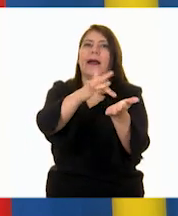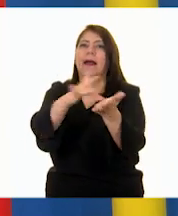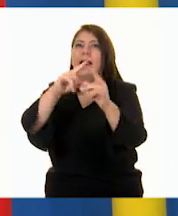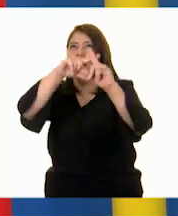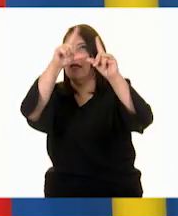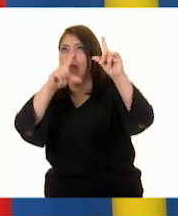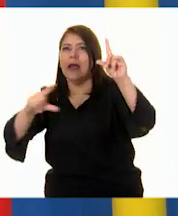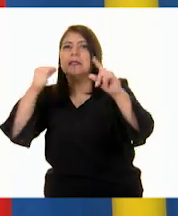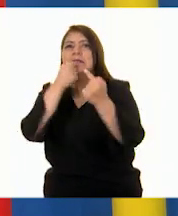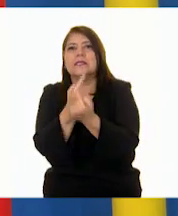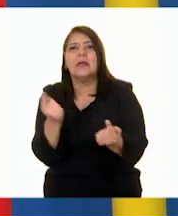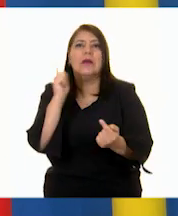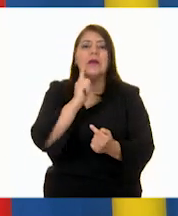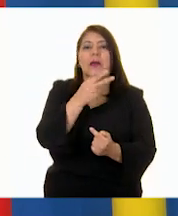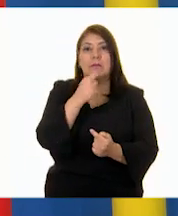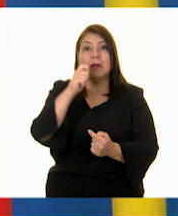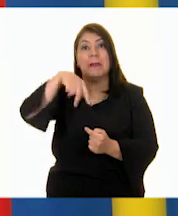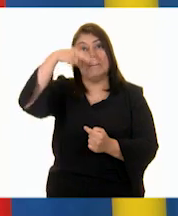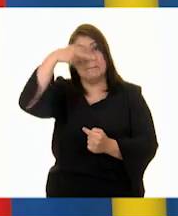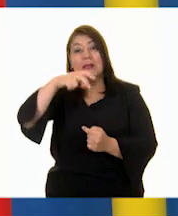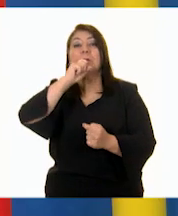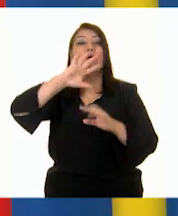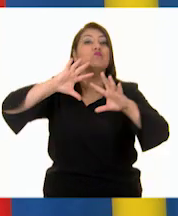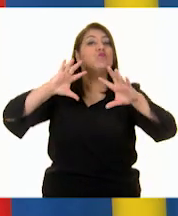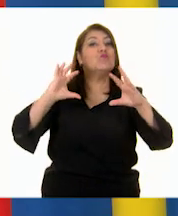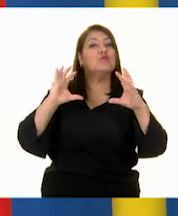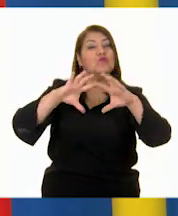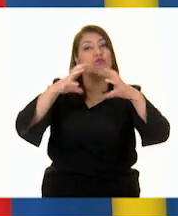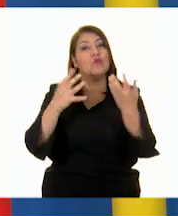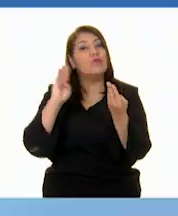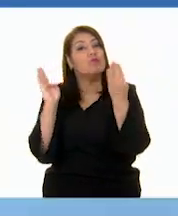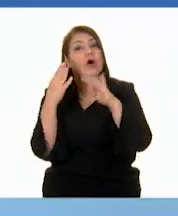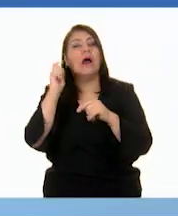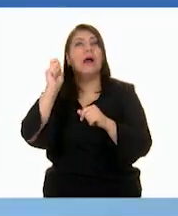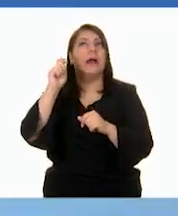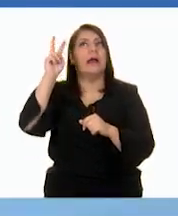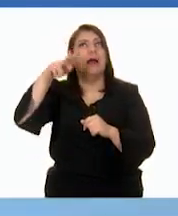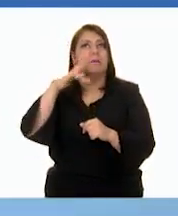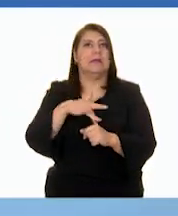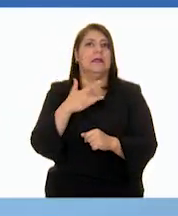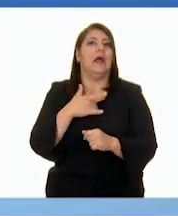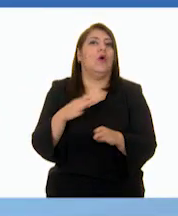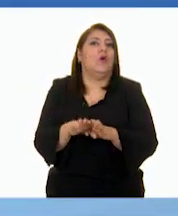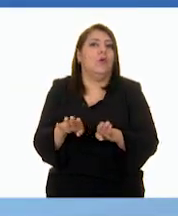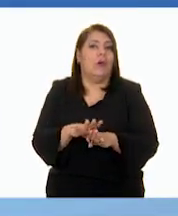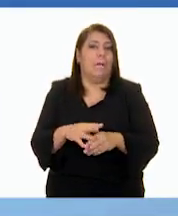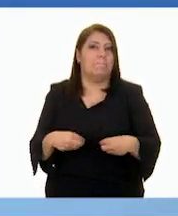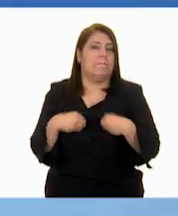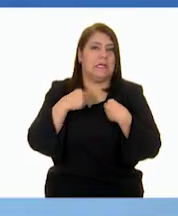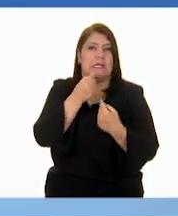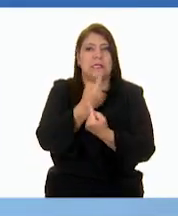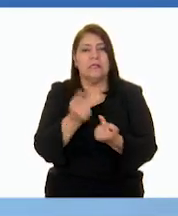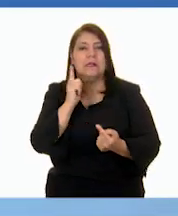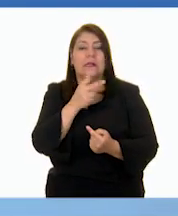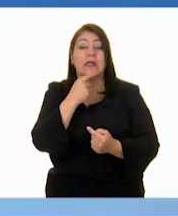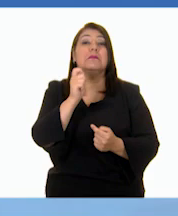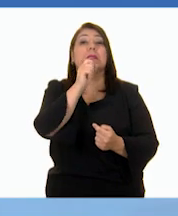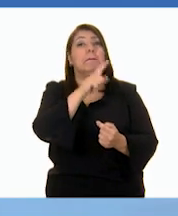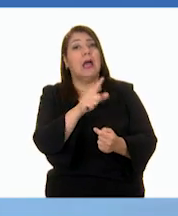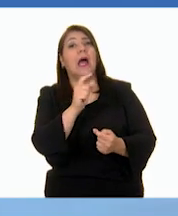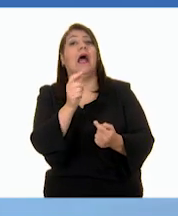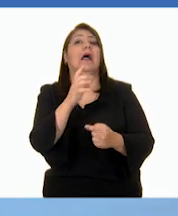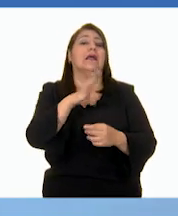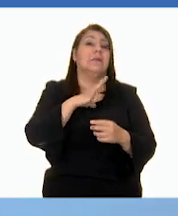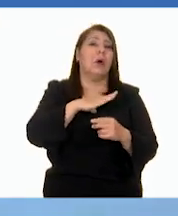el mundo y reconocer cómo han sobrellevado esta situación. Sí, y también a las familias, a los médicos y a